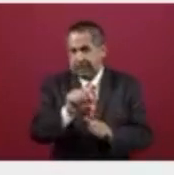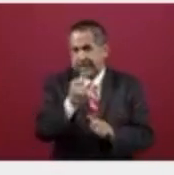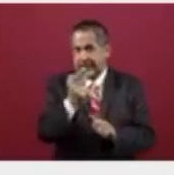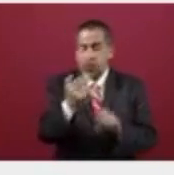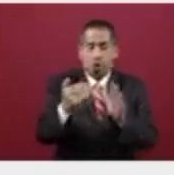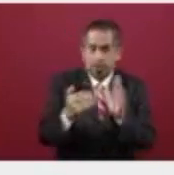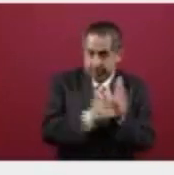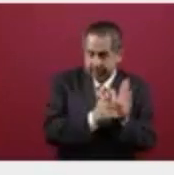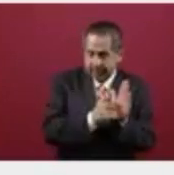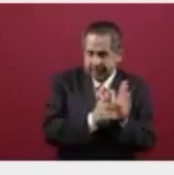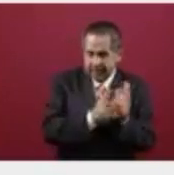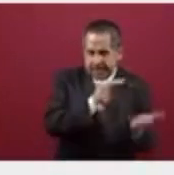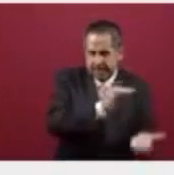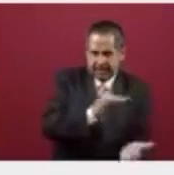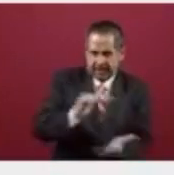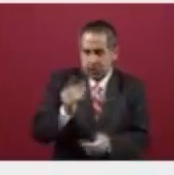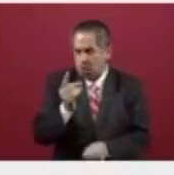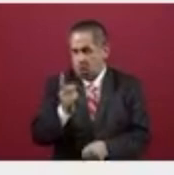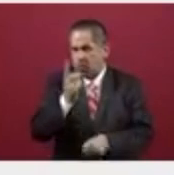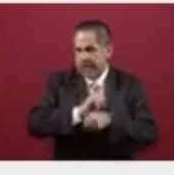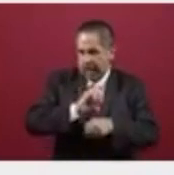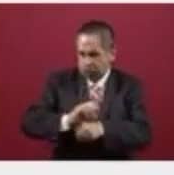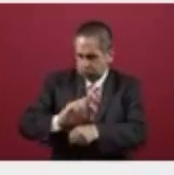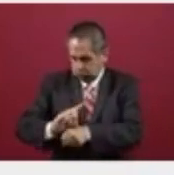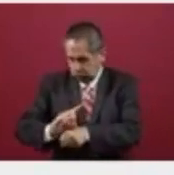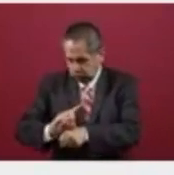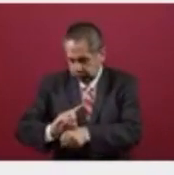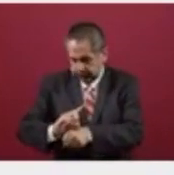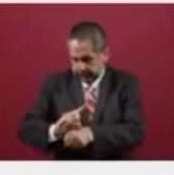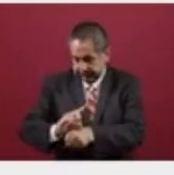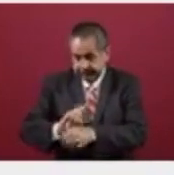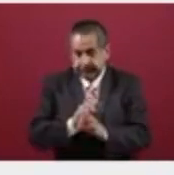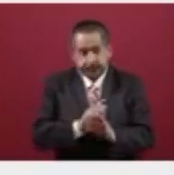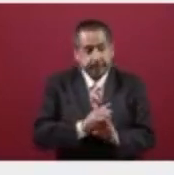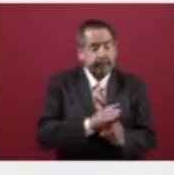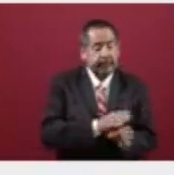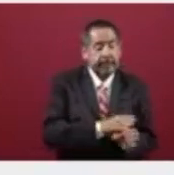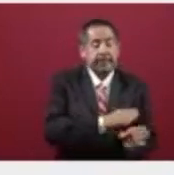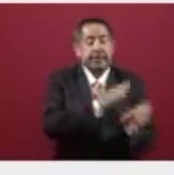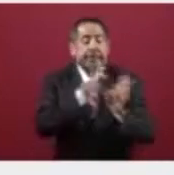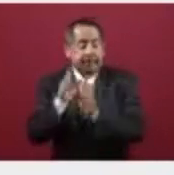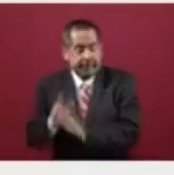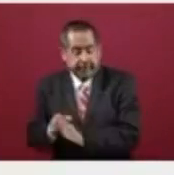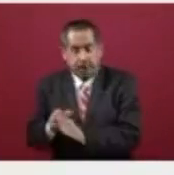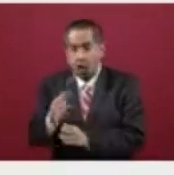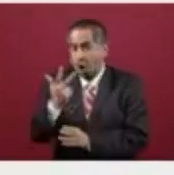1.725.000 barriles. Al día 8 de marzo,